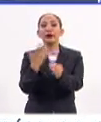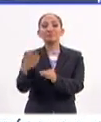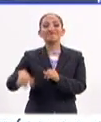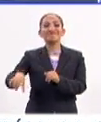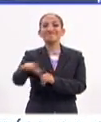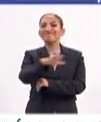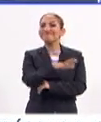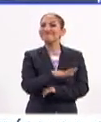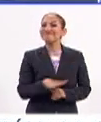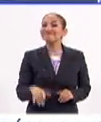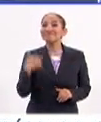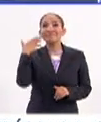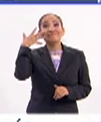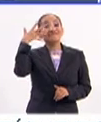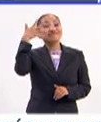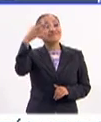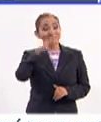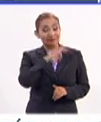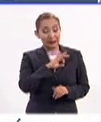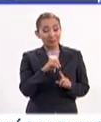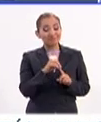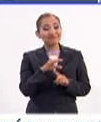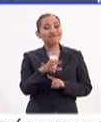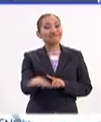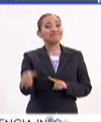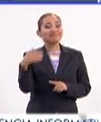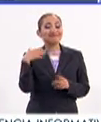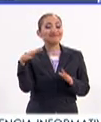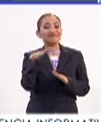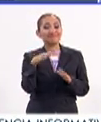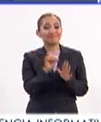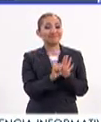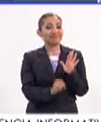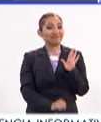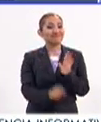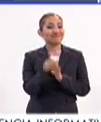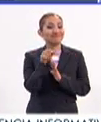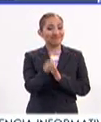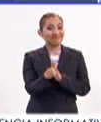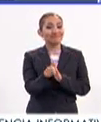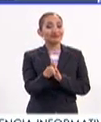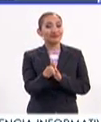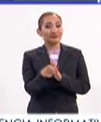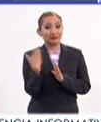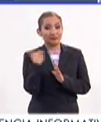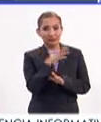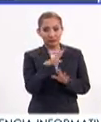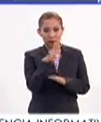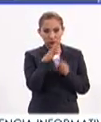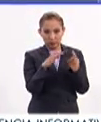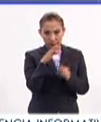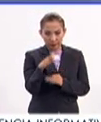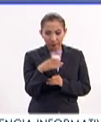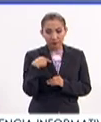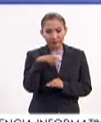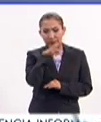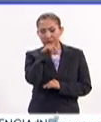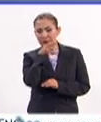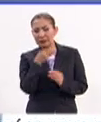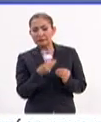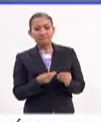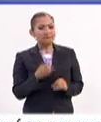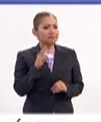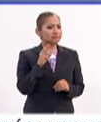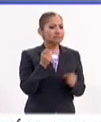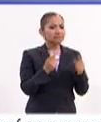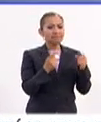de gobierno y a la larga pueden tener un efecto sobre el sistema en general. A él le preocupaban